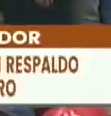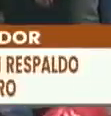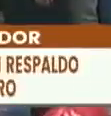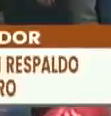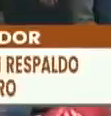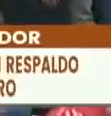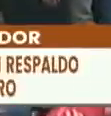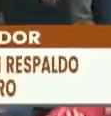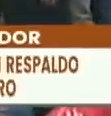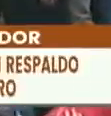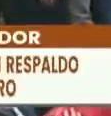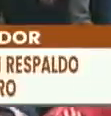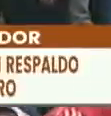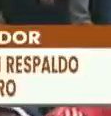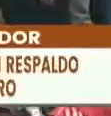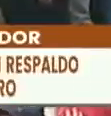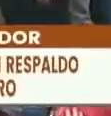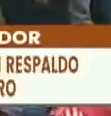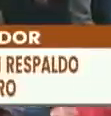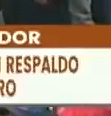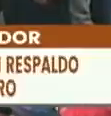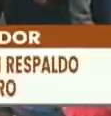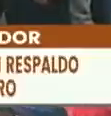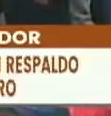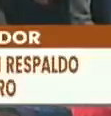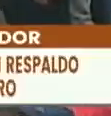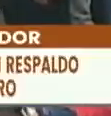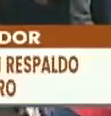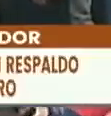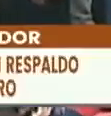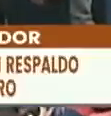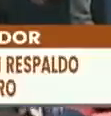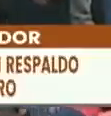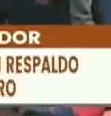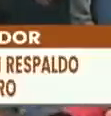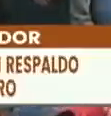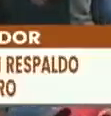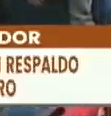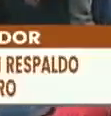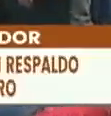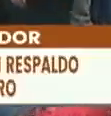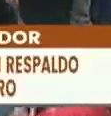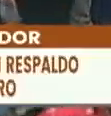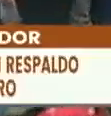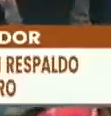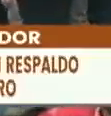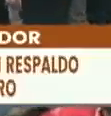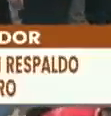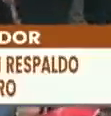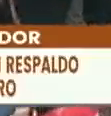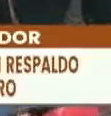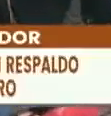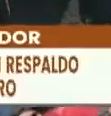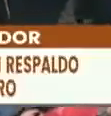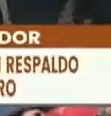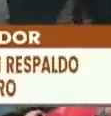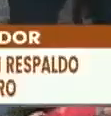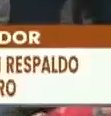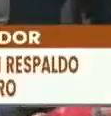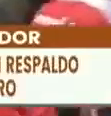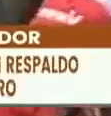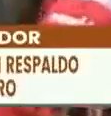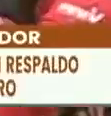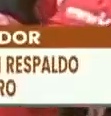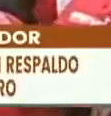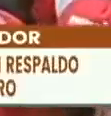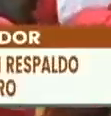han realizado dirigentes de la extrema derecha en el país, y ha dicho que justamente se van